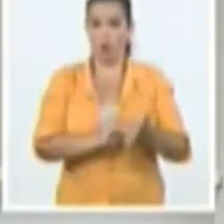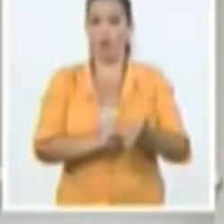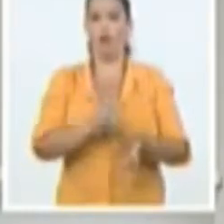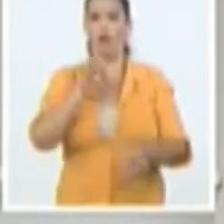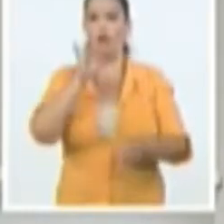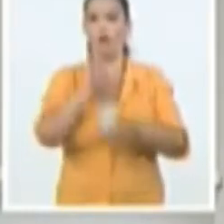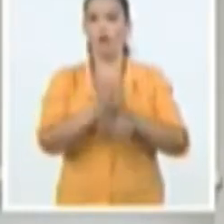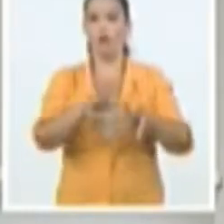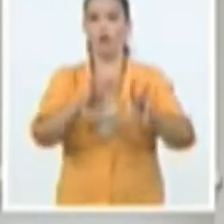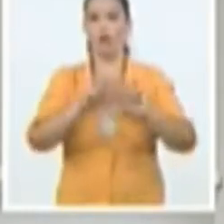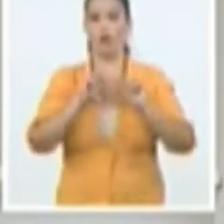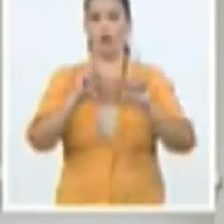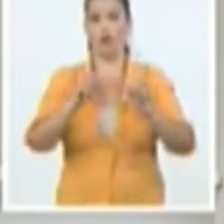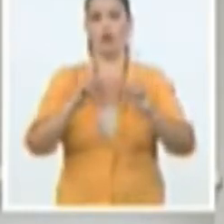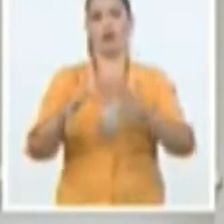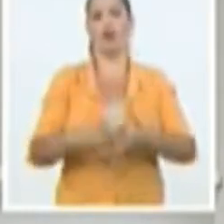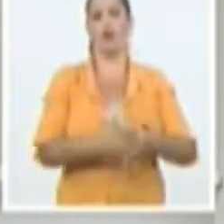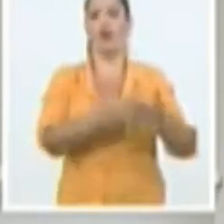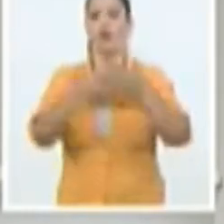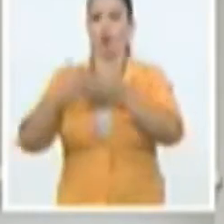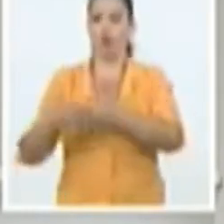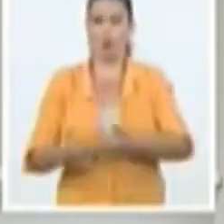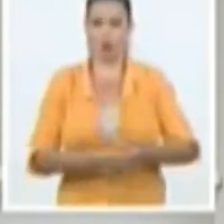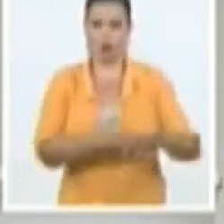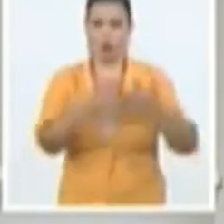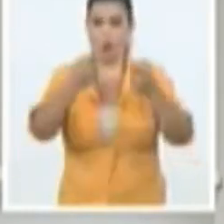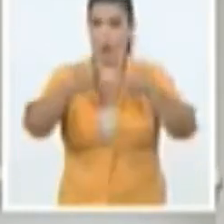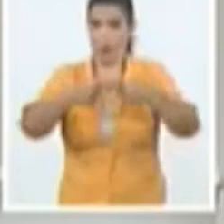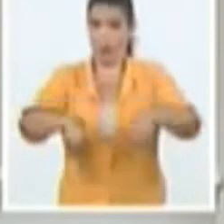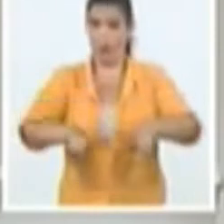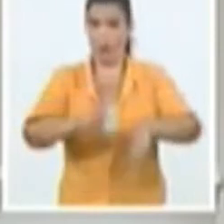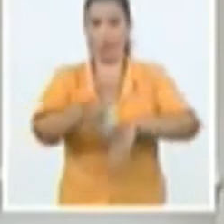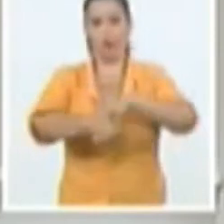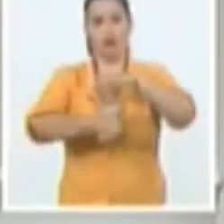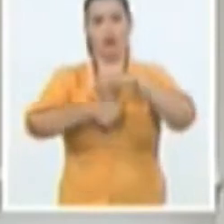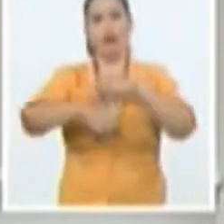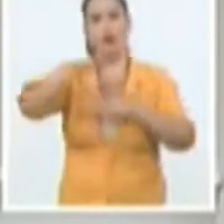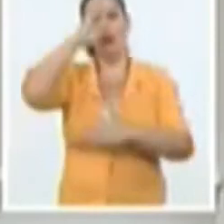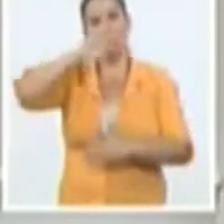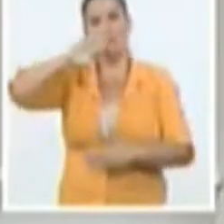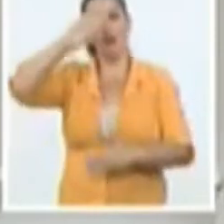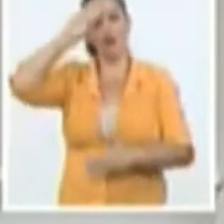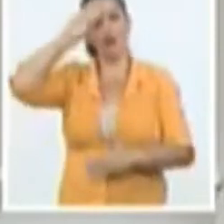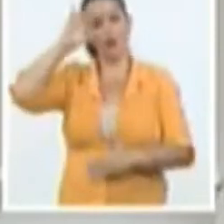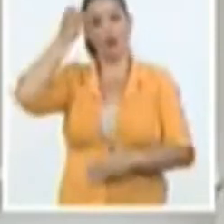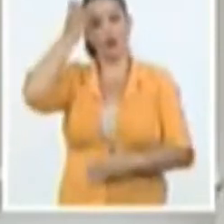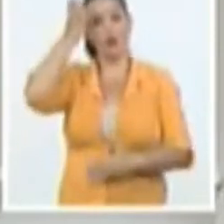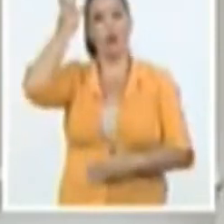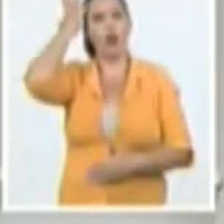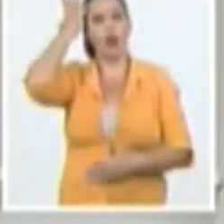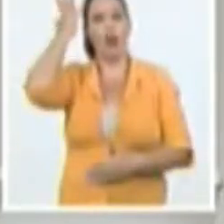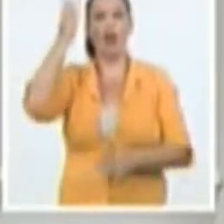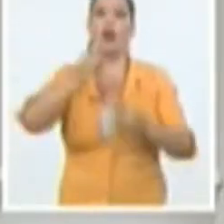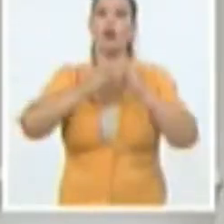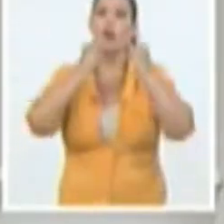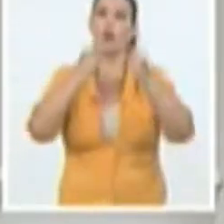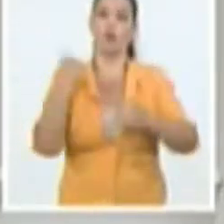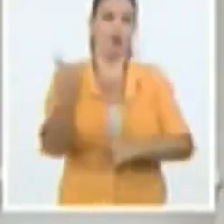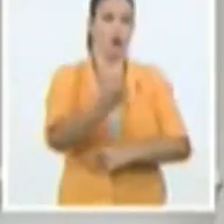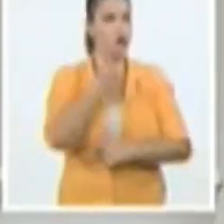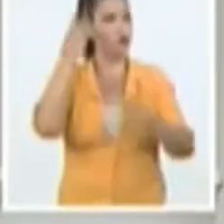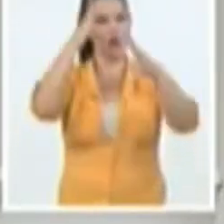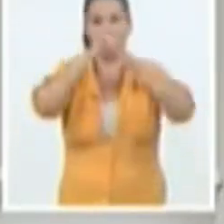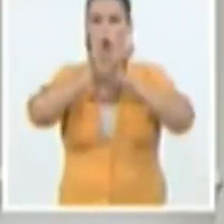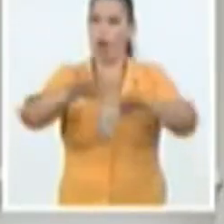además, afirmó que no vamos a legitimar el accionar imperialista en la política